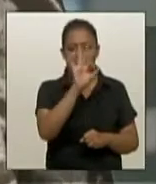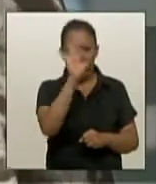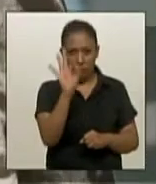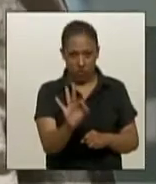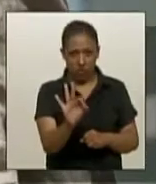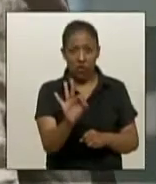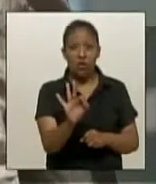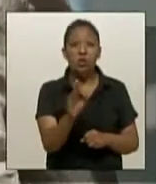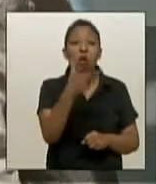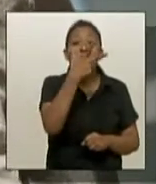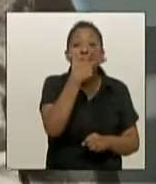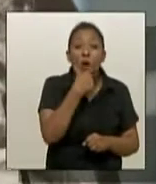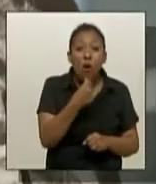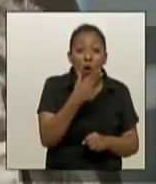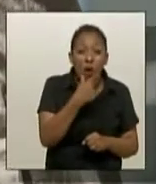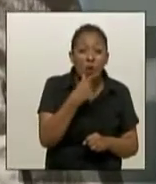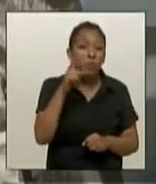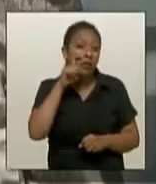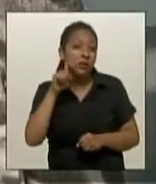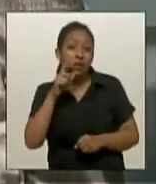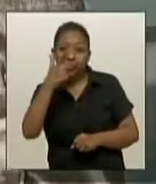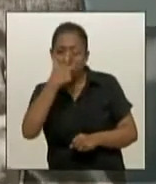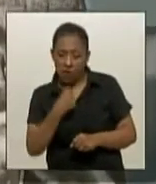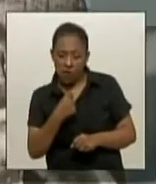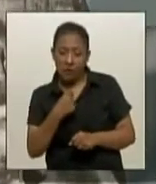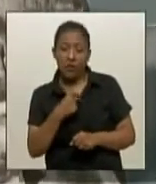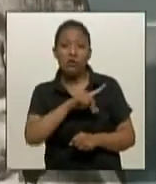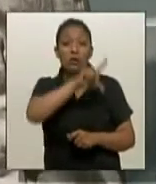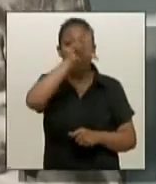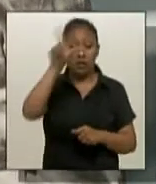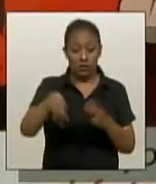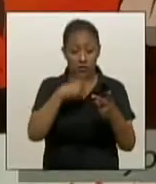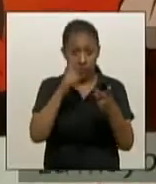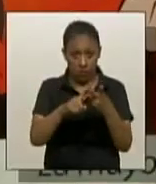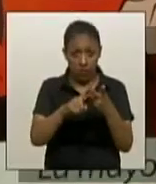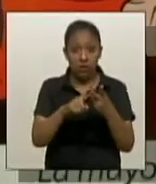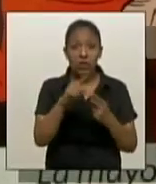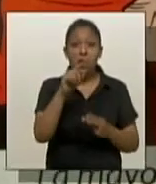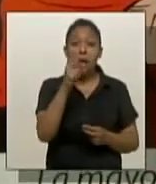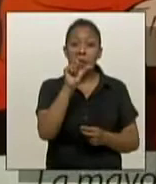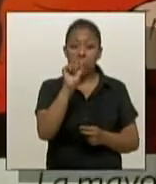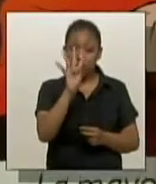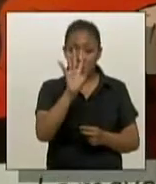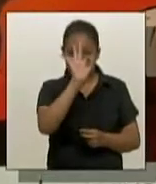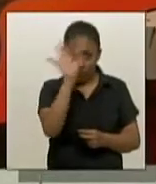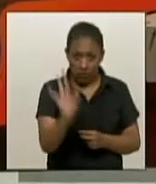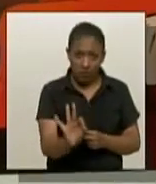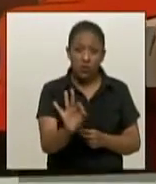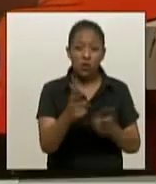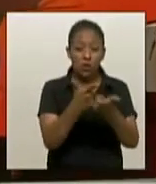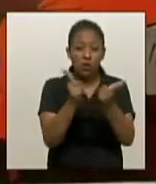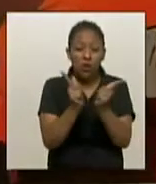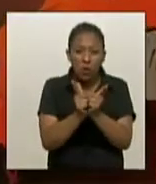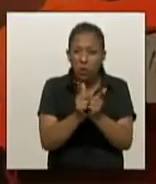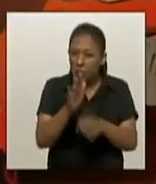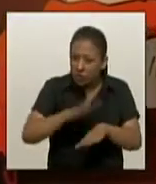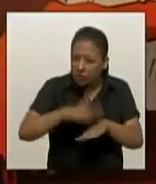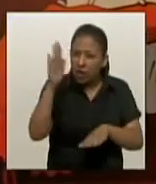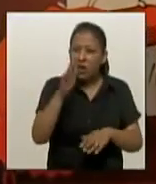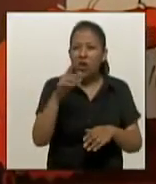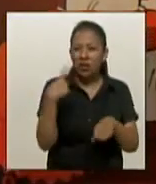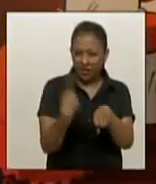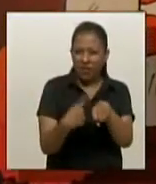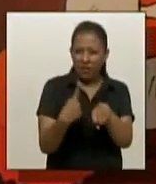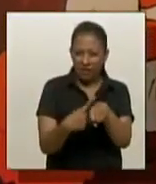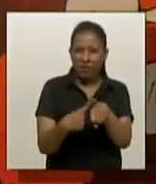casos, son hombres que tienen sexo con hombres. Después de estos, en un 24%, los grupos con mayor prevalencia de la